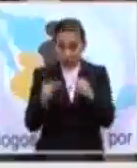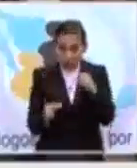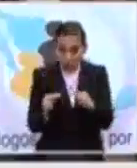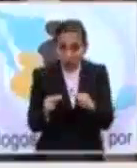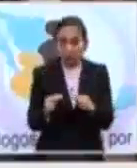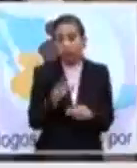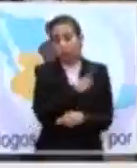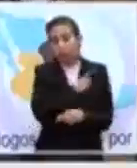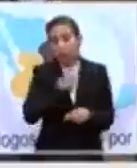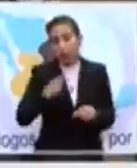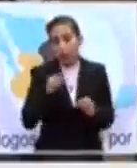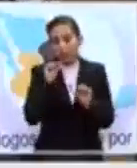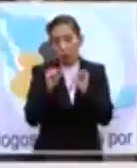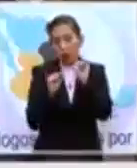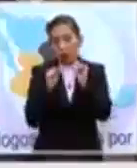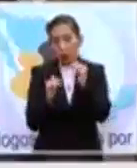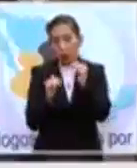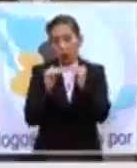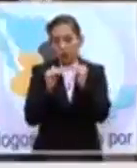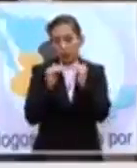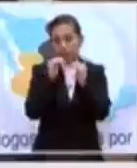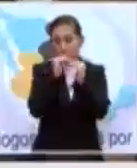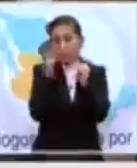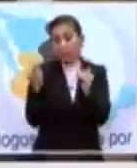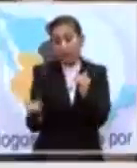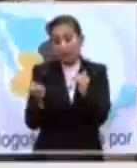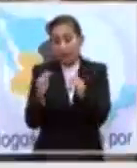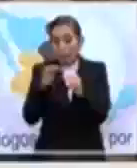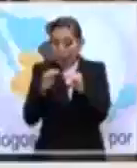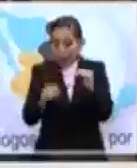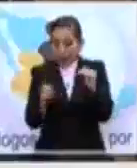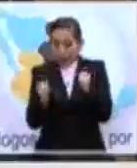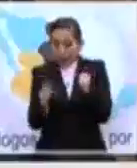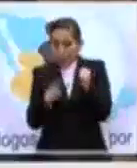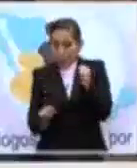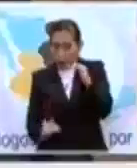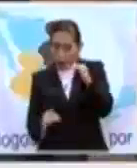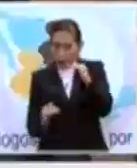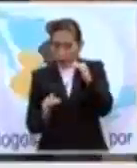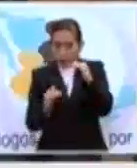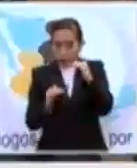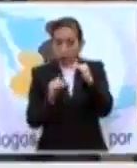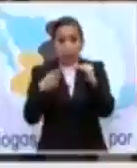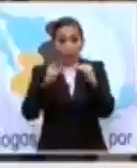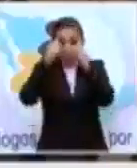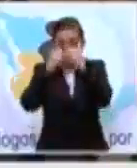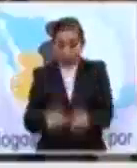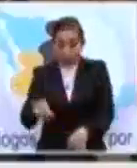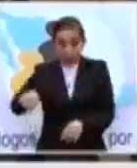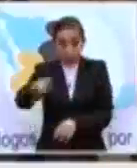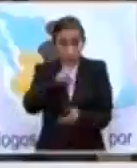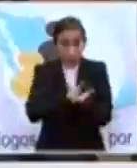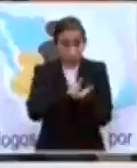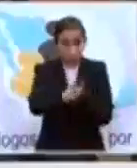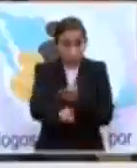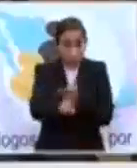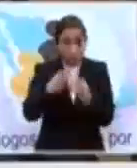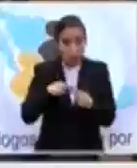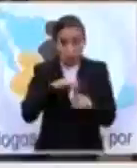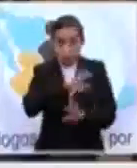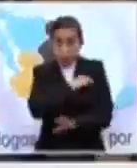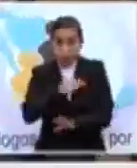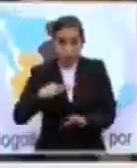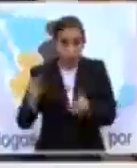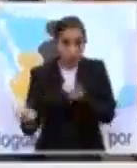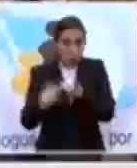que debiera ir avanzando, ese es el que debiera ir subiendo, pero nunca perdiendo los derechos los que ya los